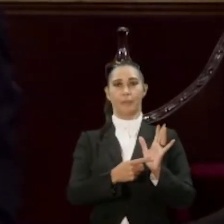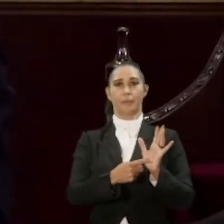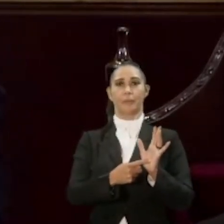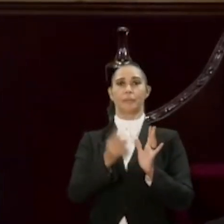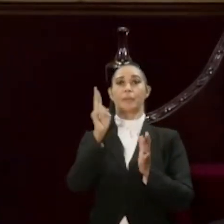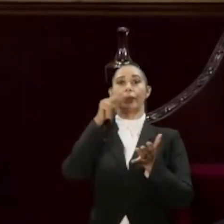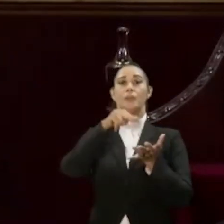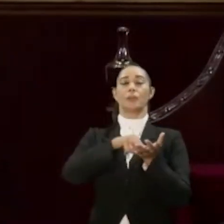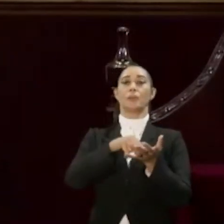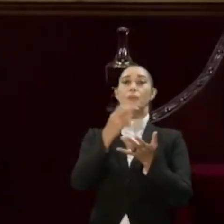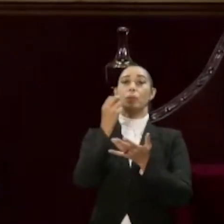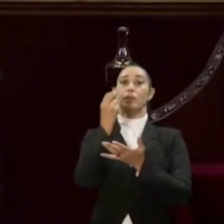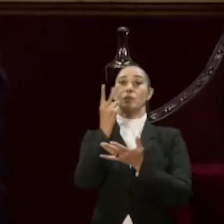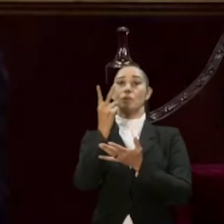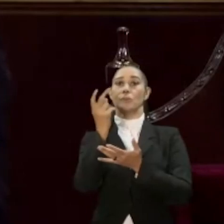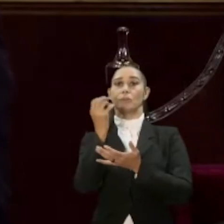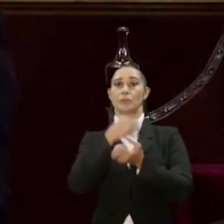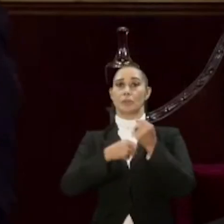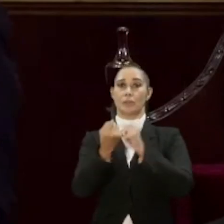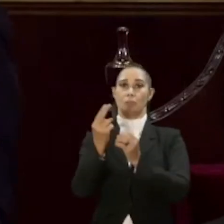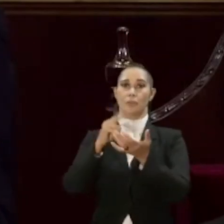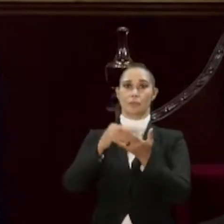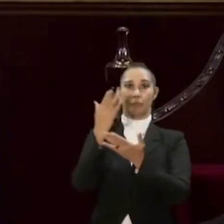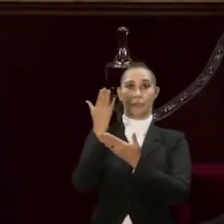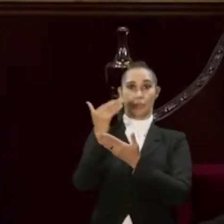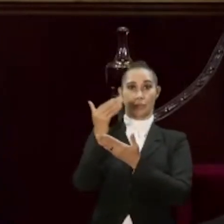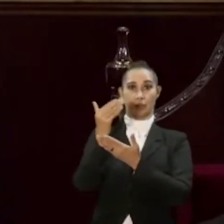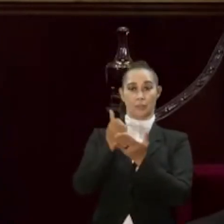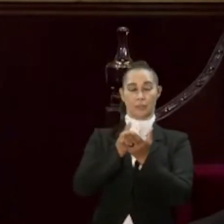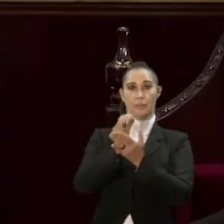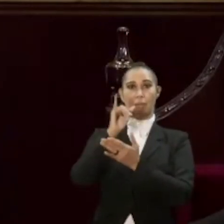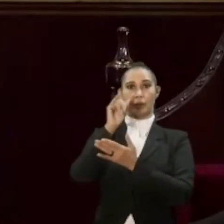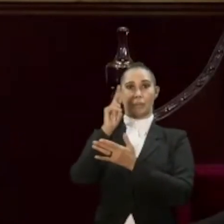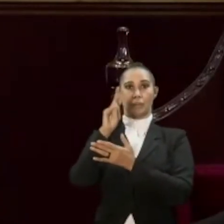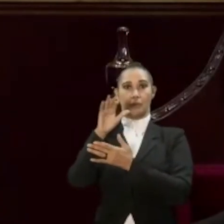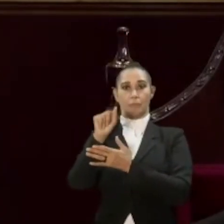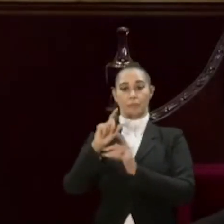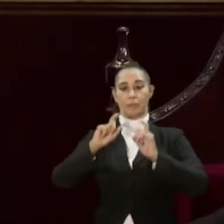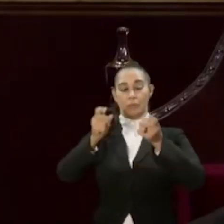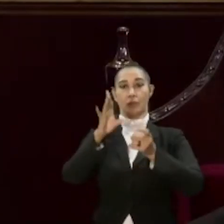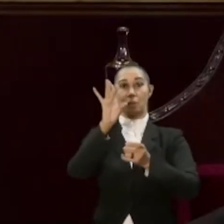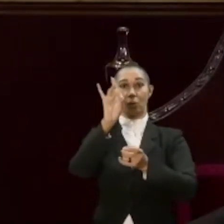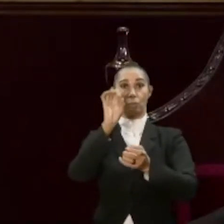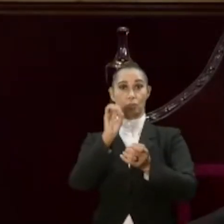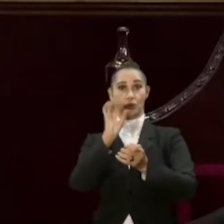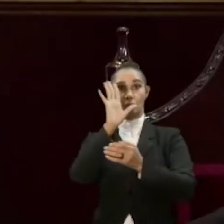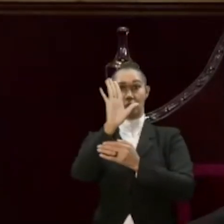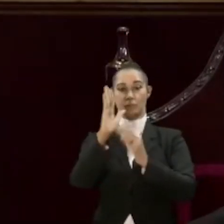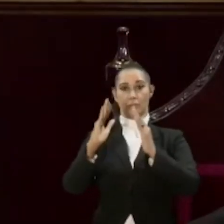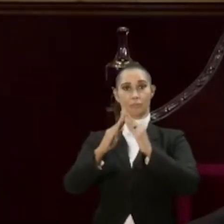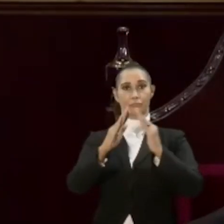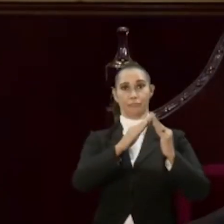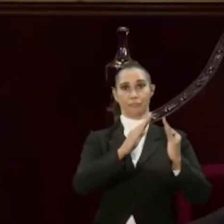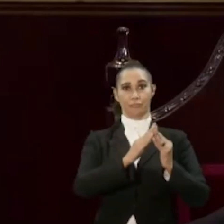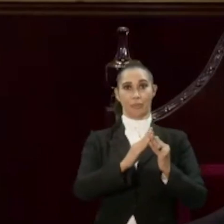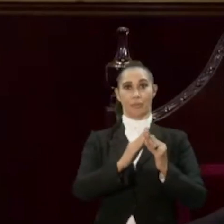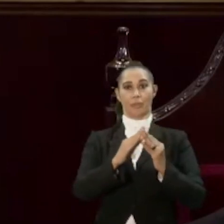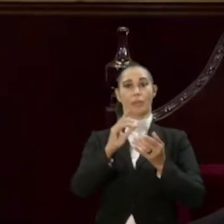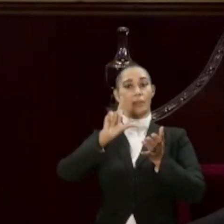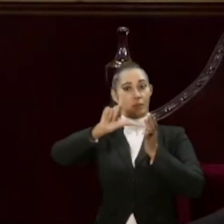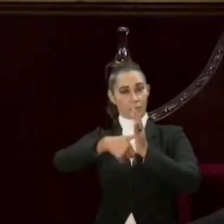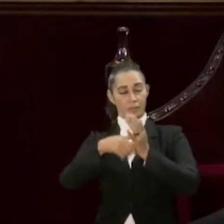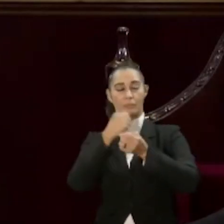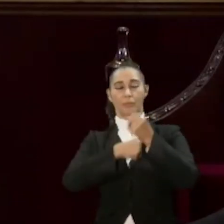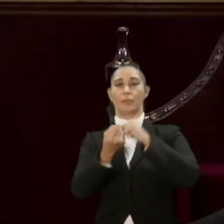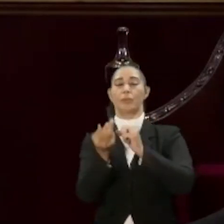entre 2012 y 2015, a través del INVI, se entregaron 805 viviendas. Y entre